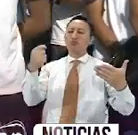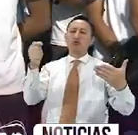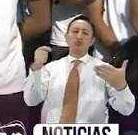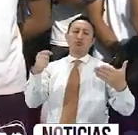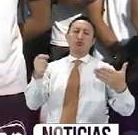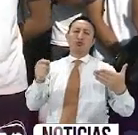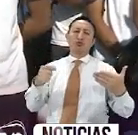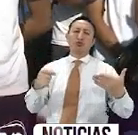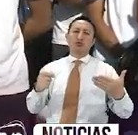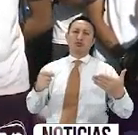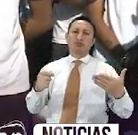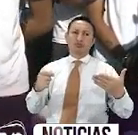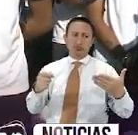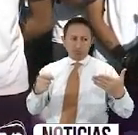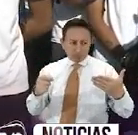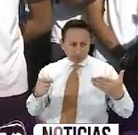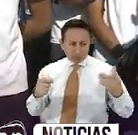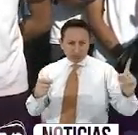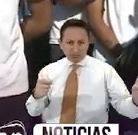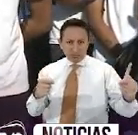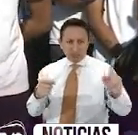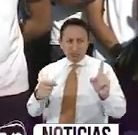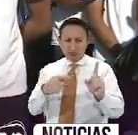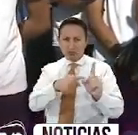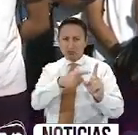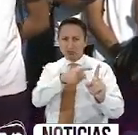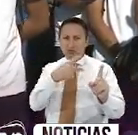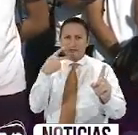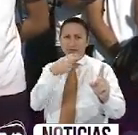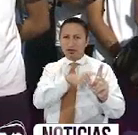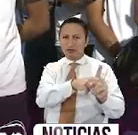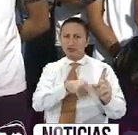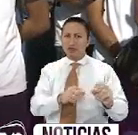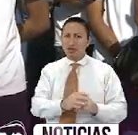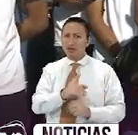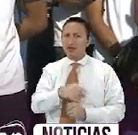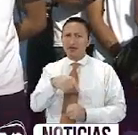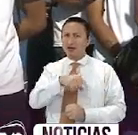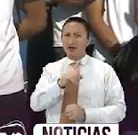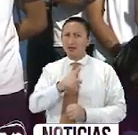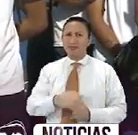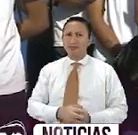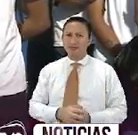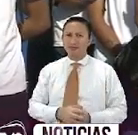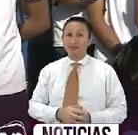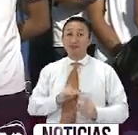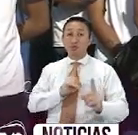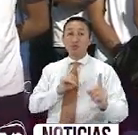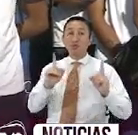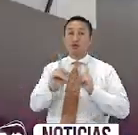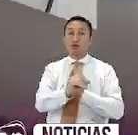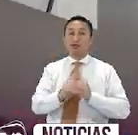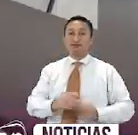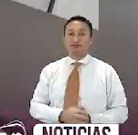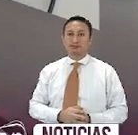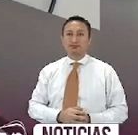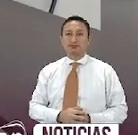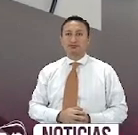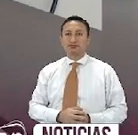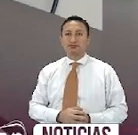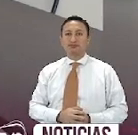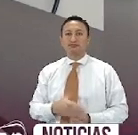y lograron identificar que esta persona se encontraba justamente cometiendo este delito, que es la suplantación de identidad.